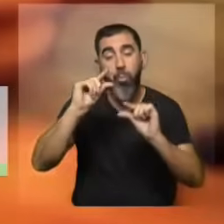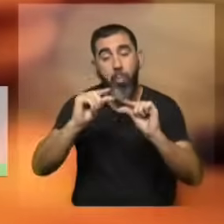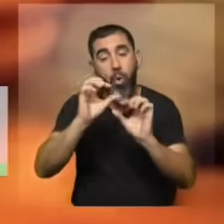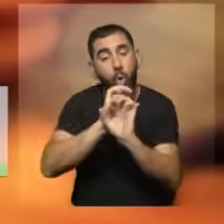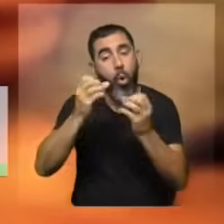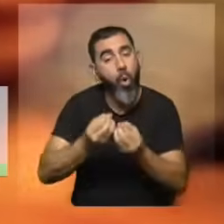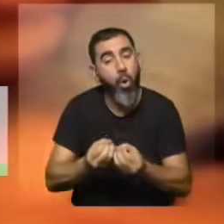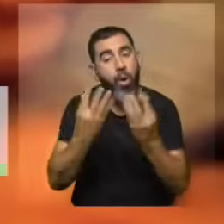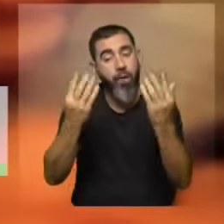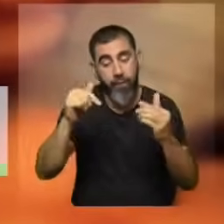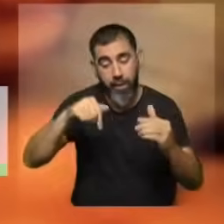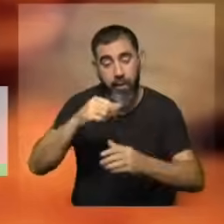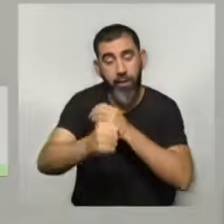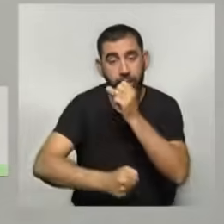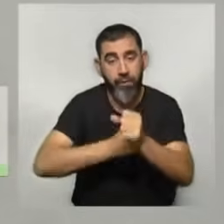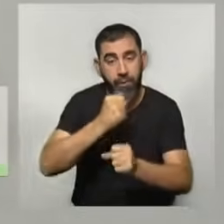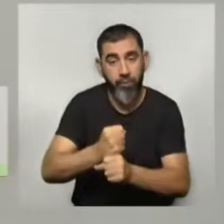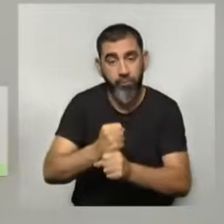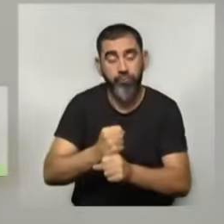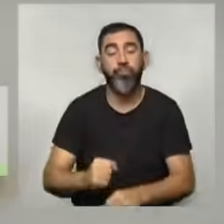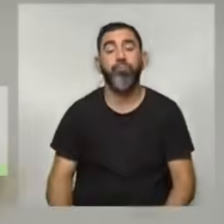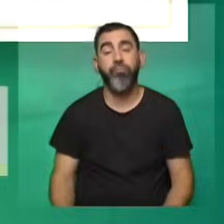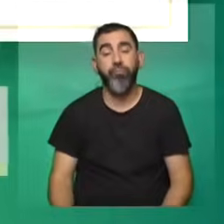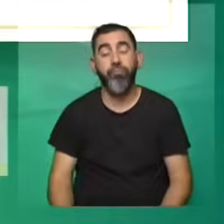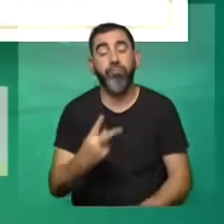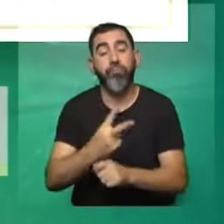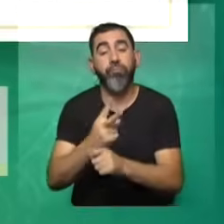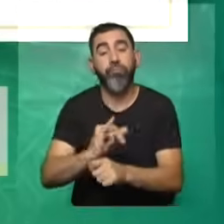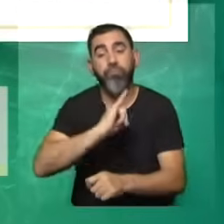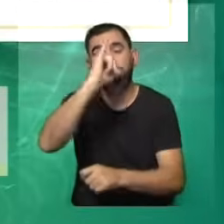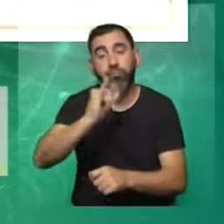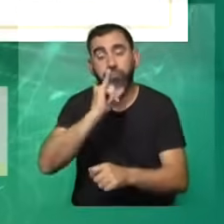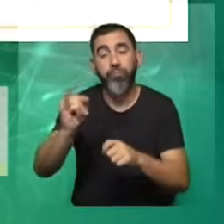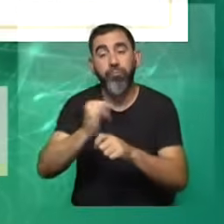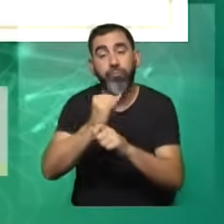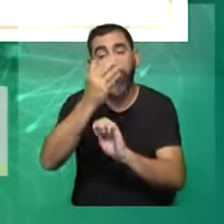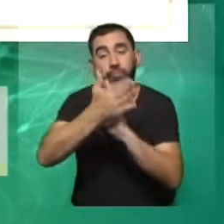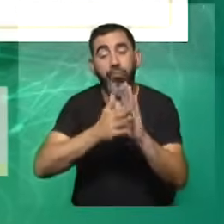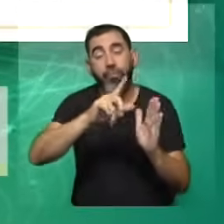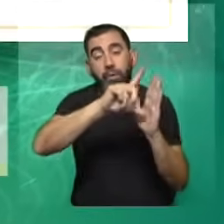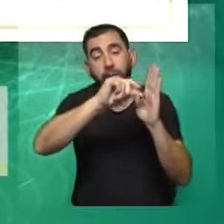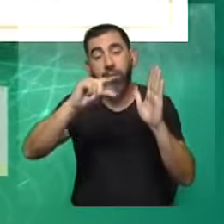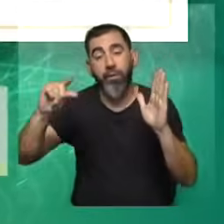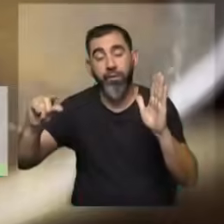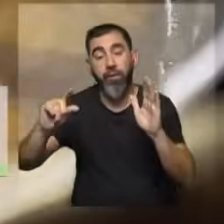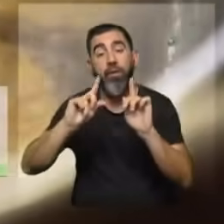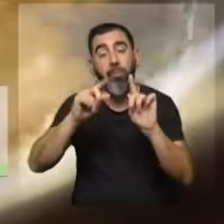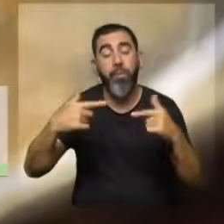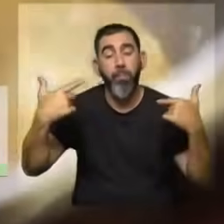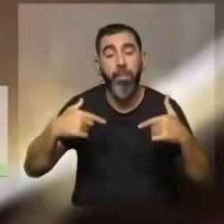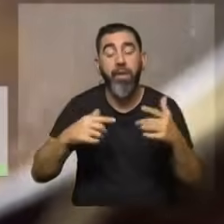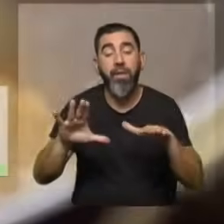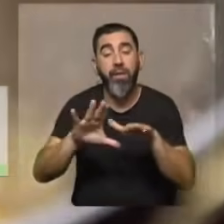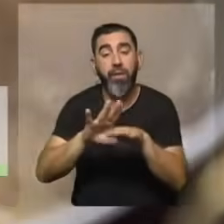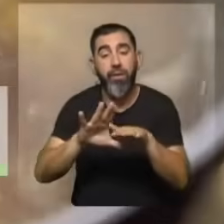grave En lo que va del 2023 según el segundo informe del Instituto Nacional de estadística y de los ministerios de